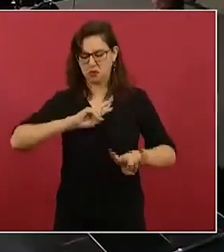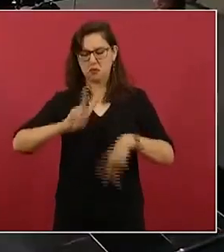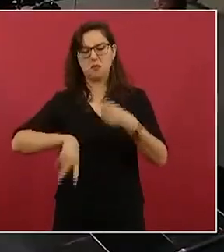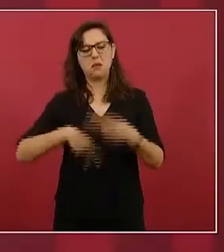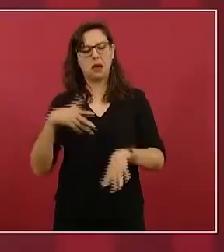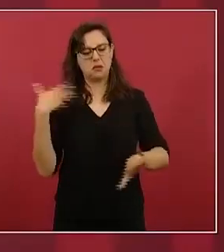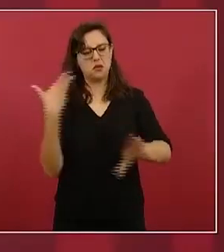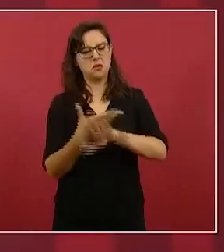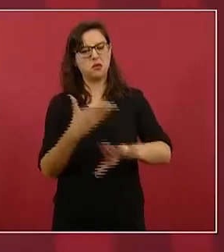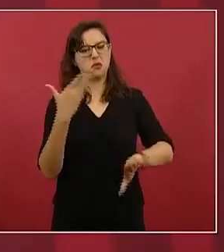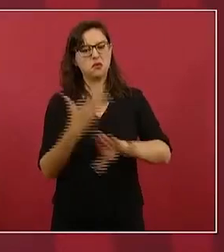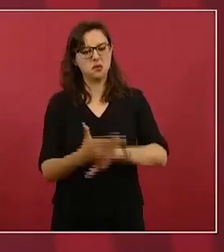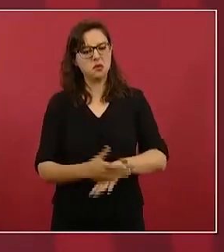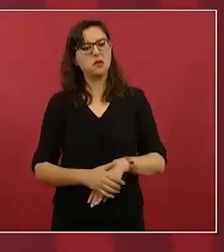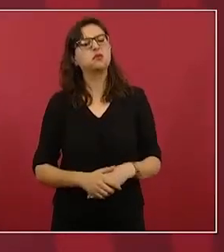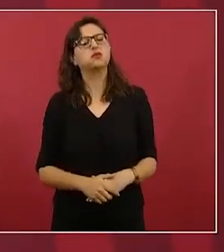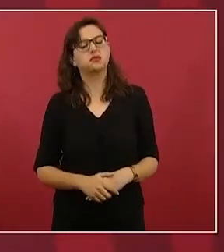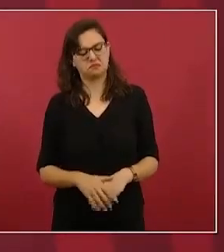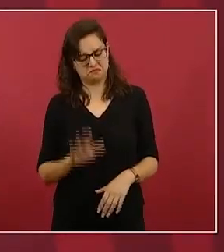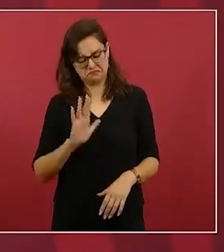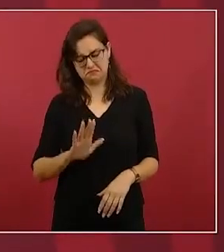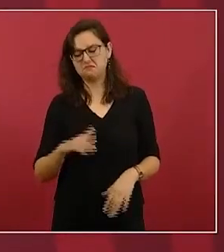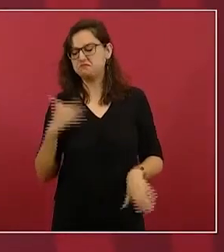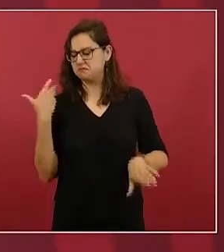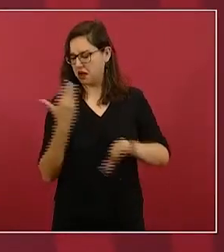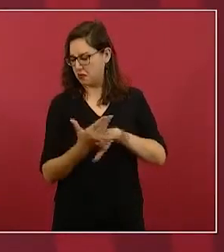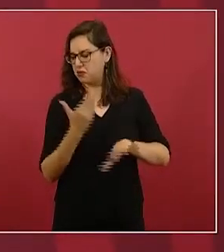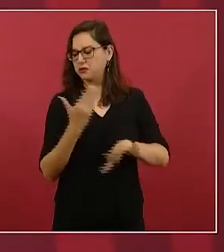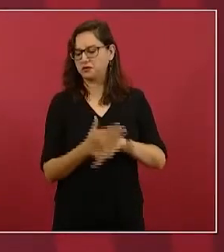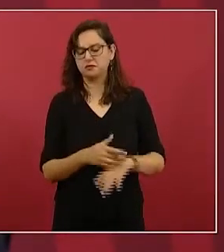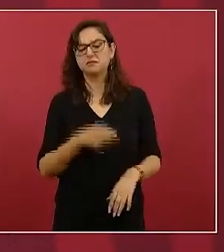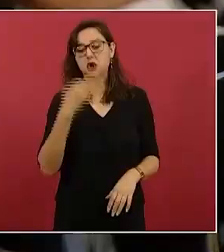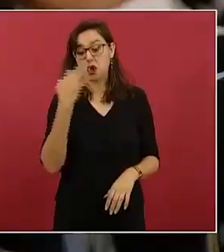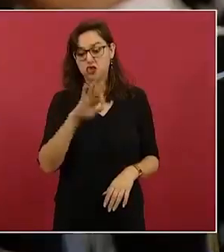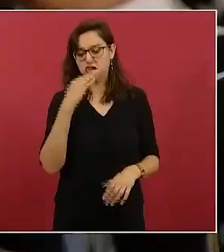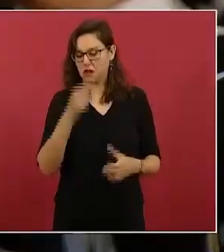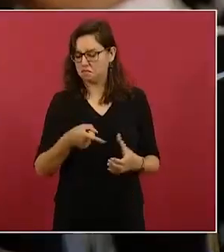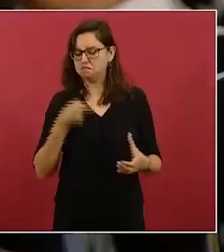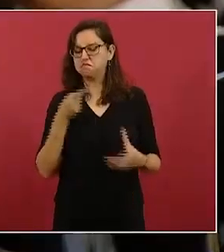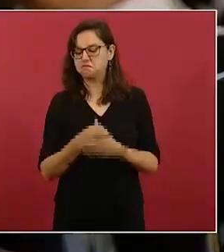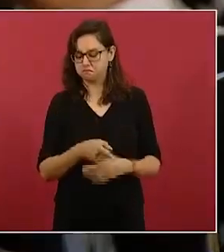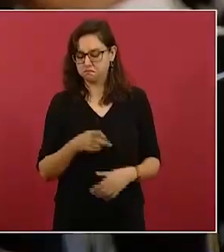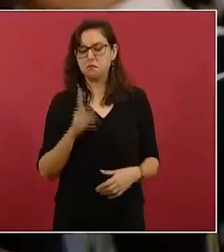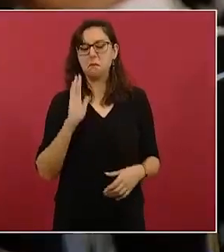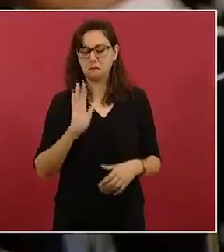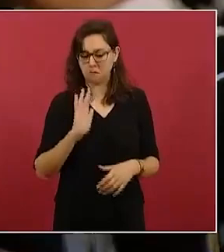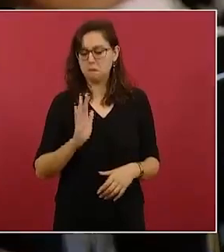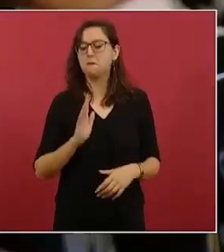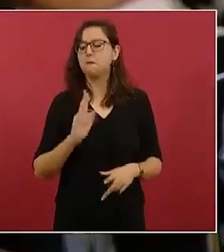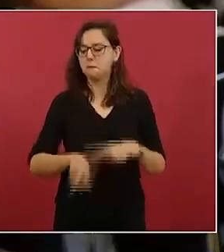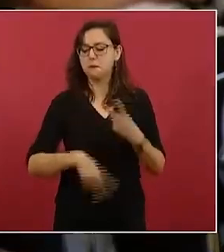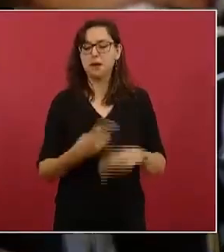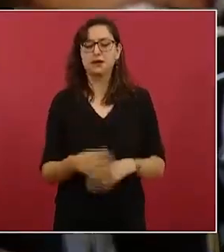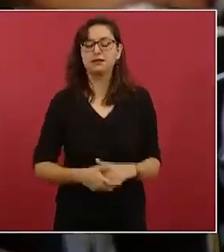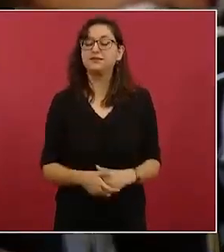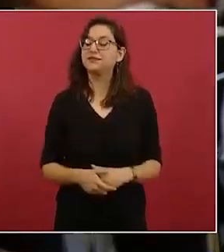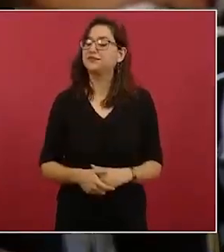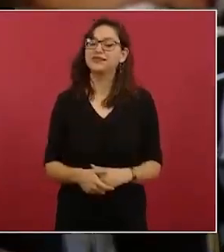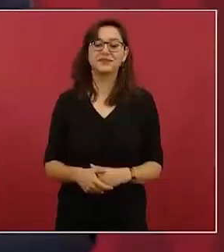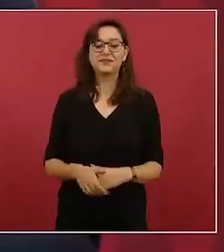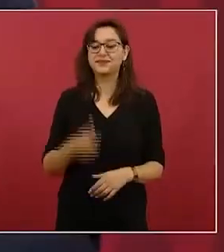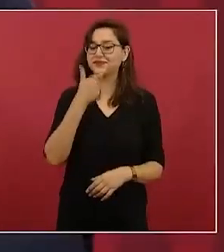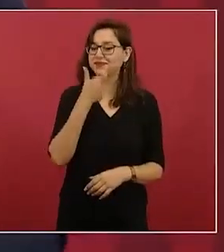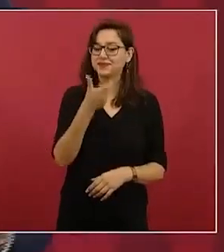Algo así como Palenque, ¿no? Algo así. ¿Qué opina de estas expresiones, presidente? Ah, es que está.